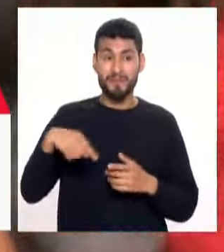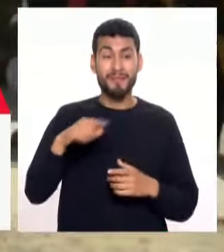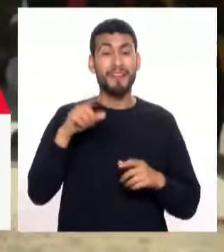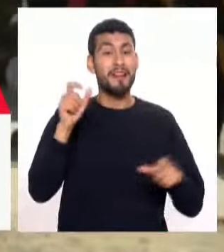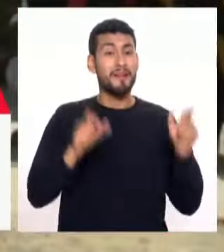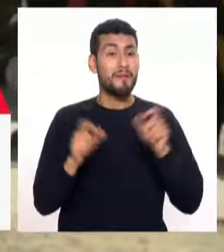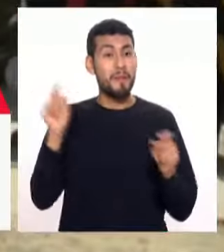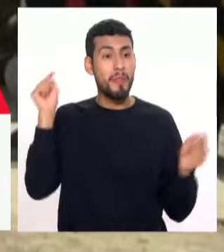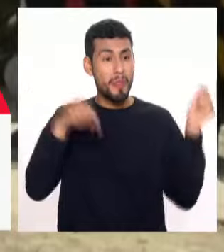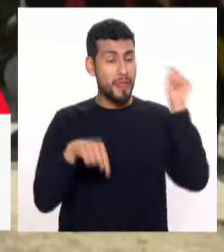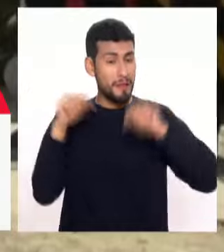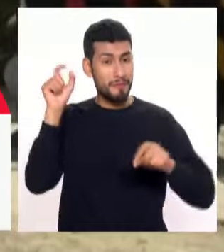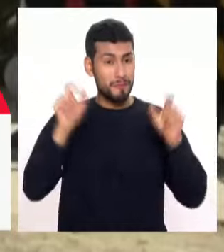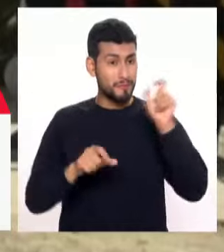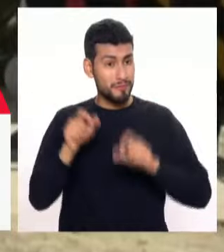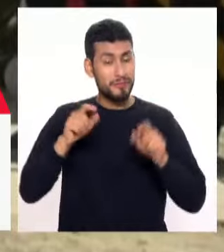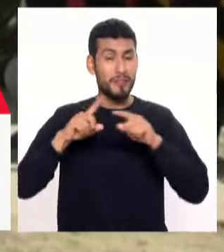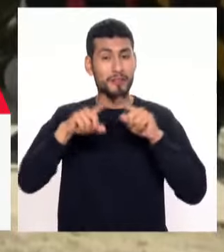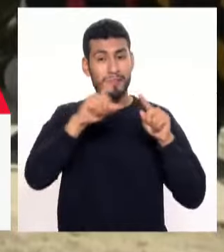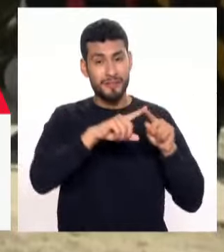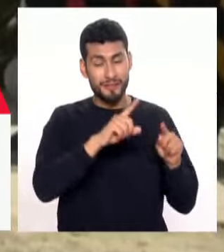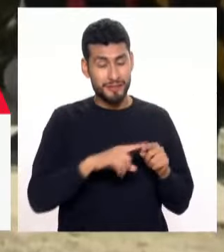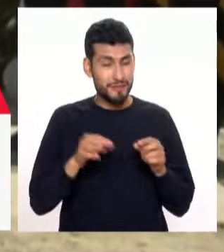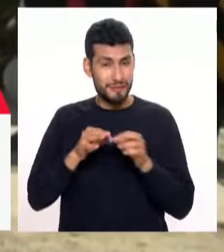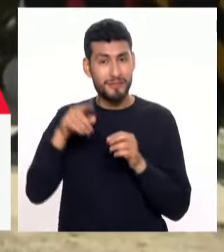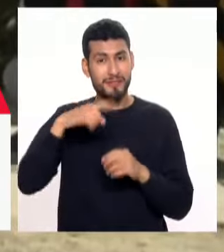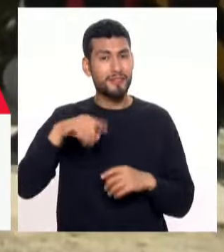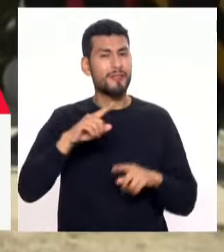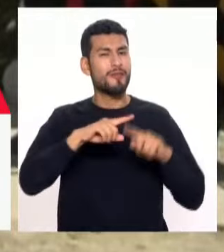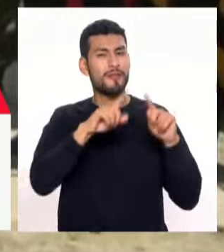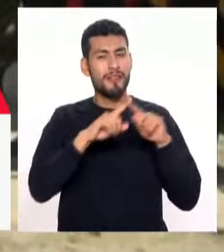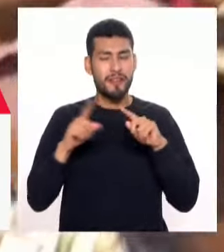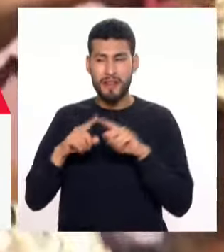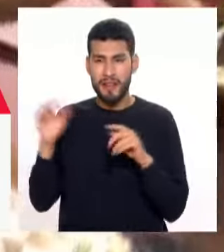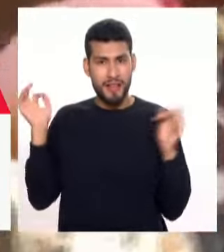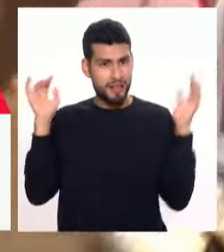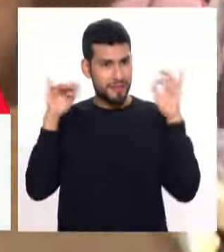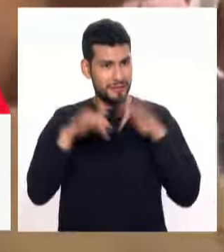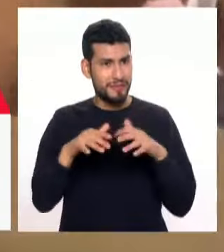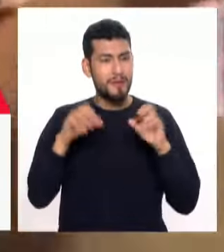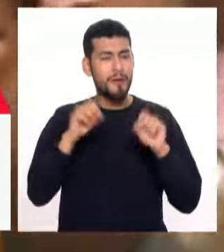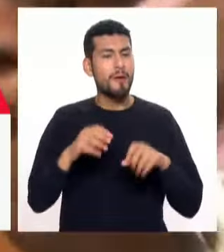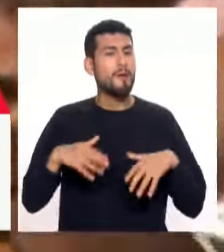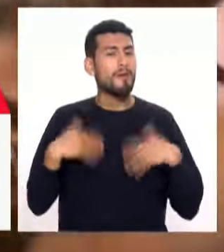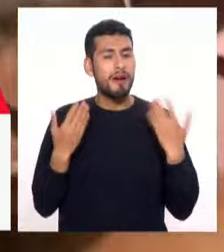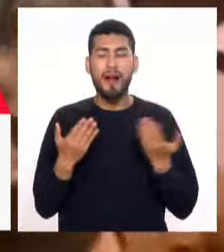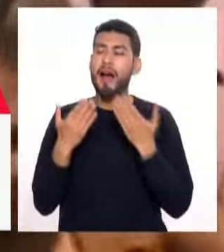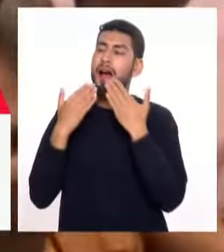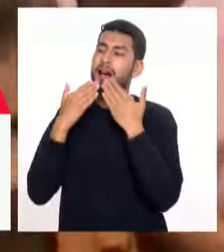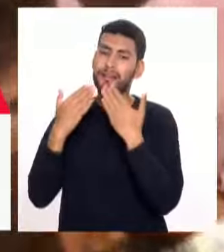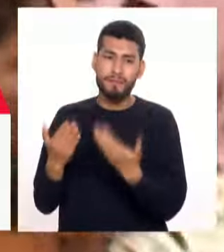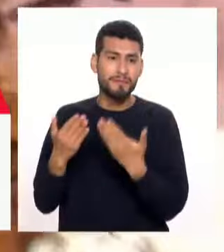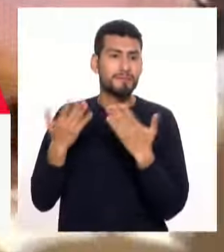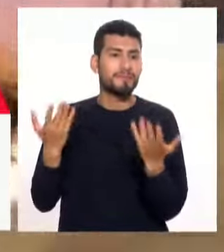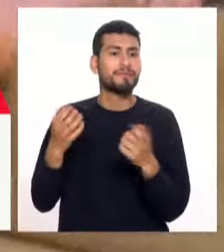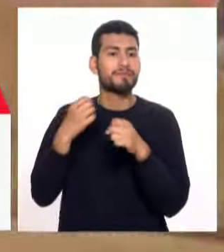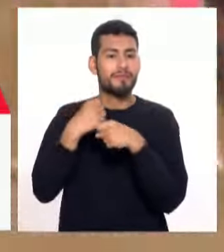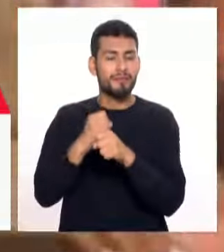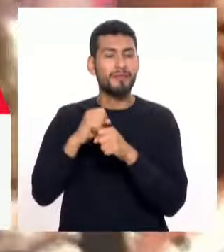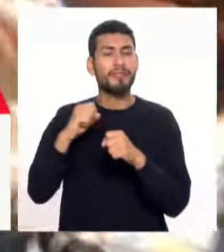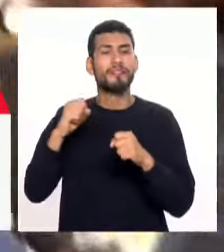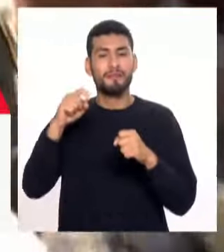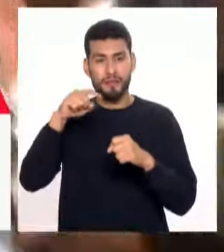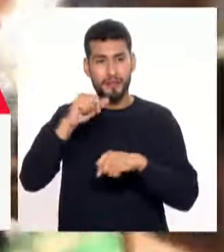cita pobladores de los diferentes sectores, de los diferentes caseríos, para agradecer la instalación de